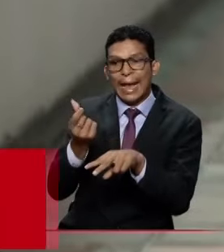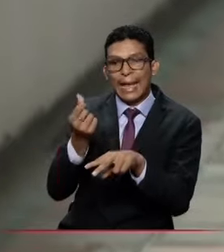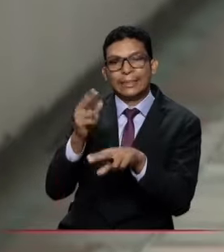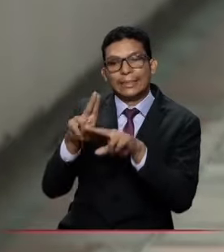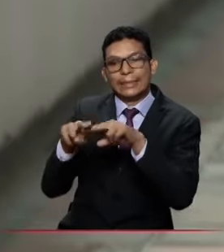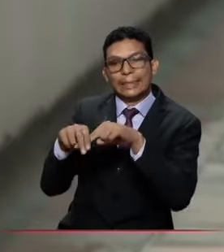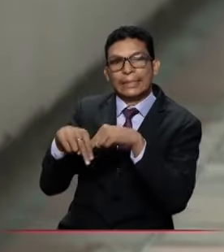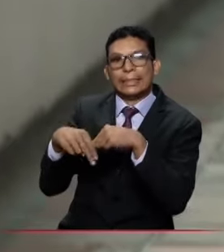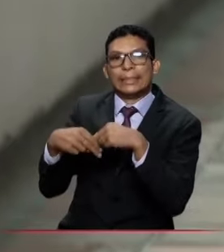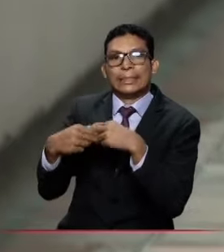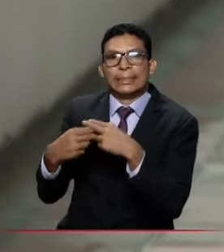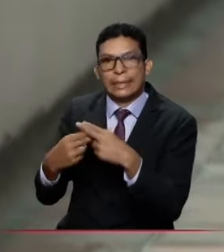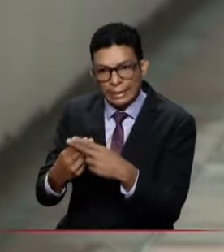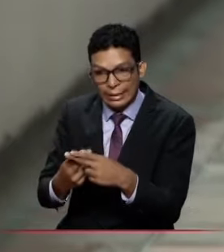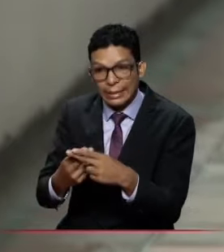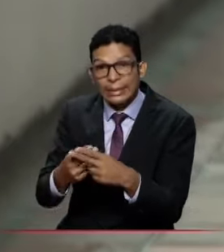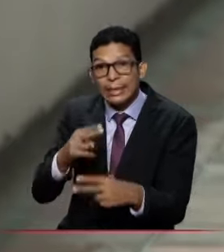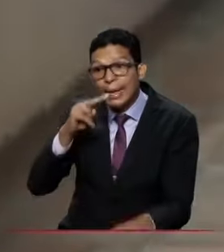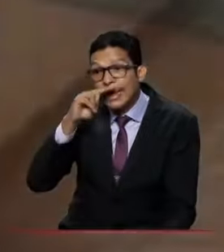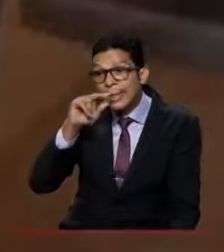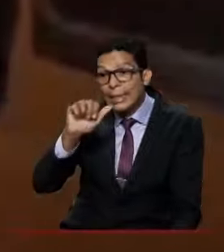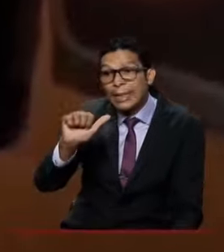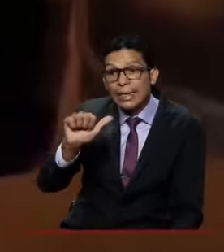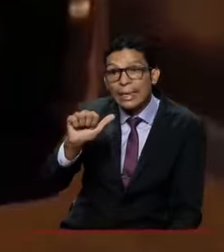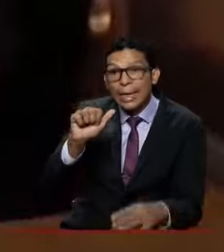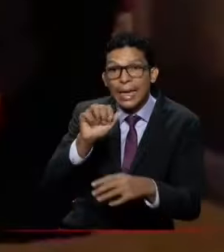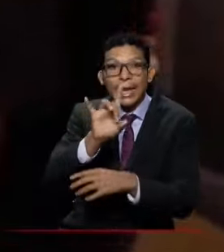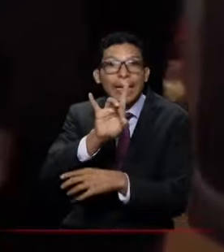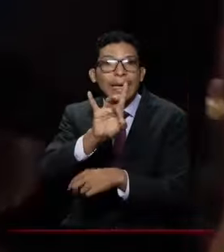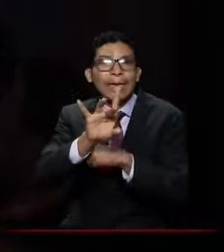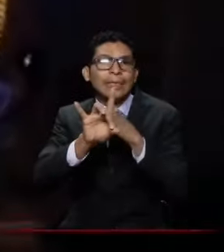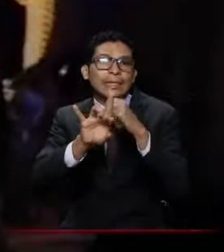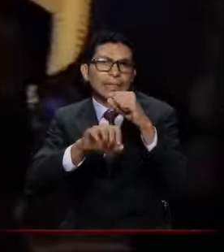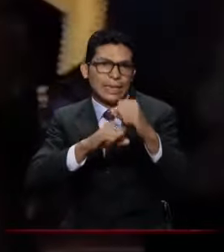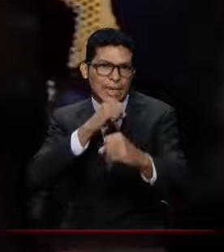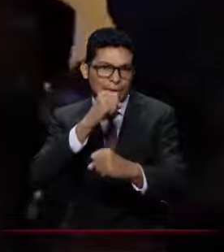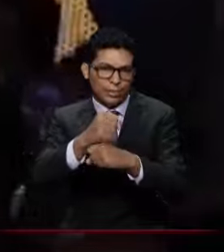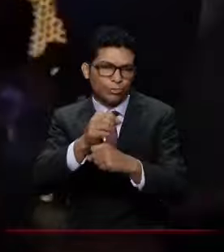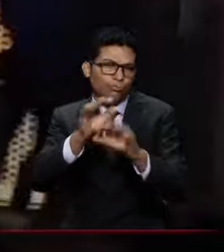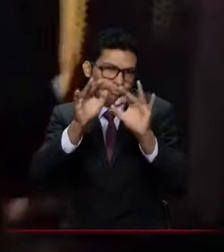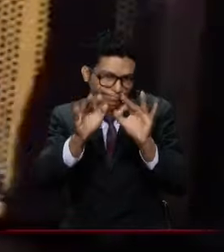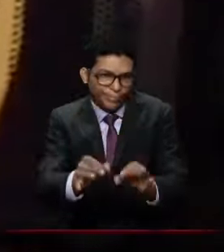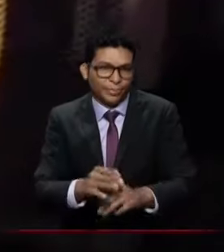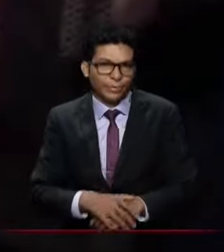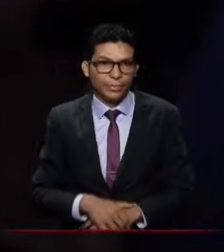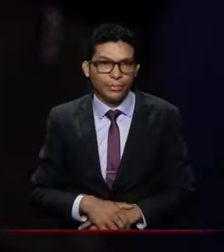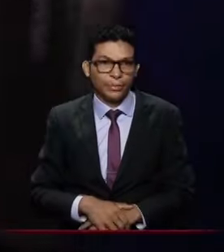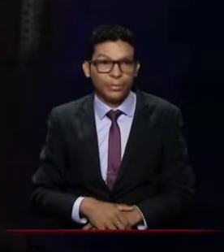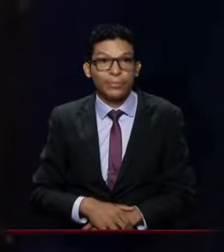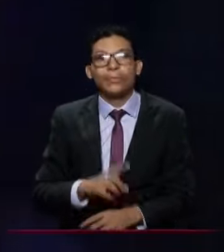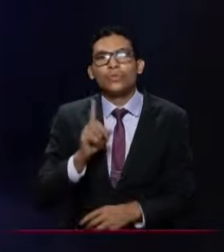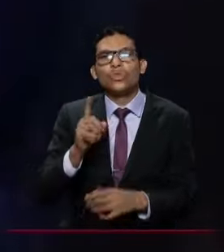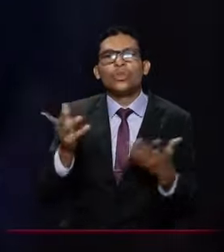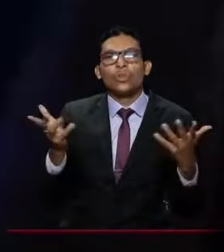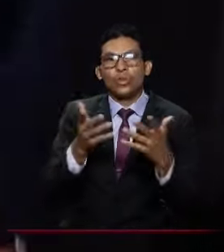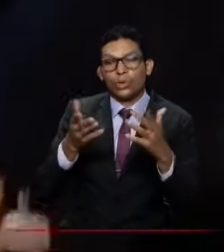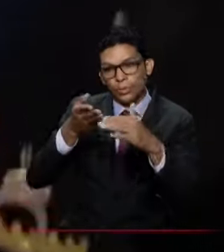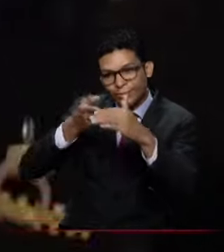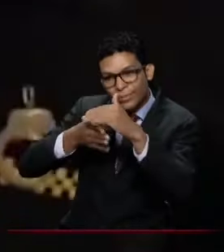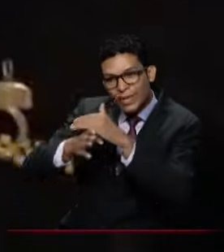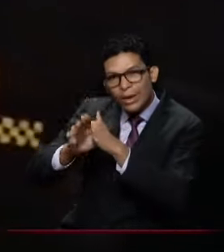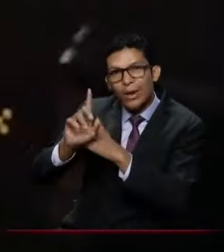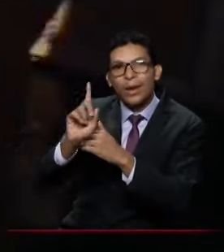sosteniendo relaciones sexuales con una menor de edad de 15 años, para ser más precisos, y se encontraban en el interior de